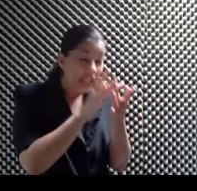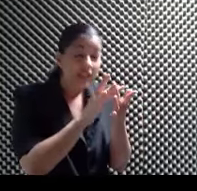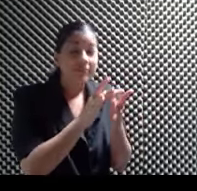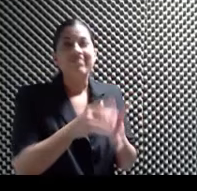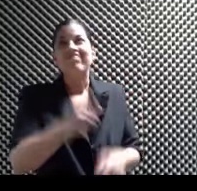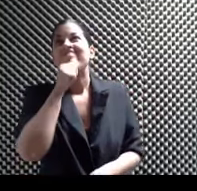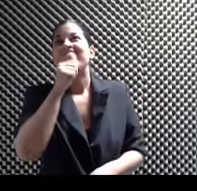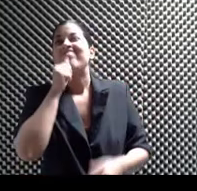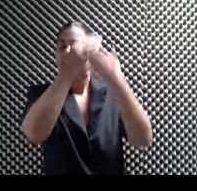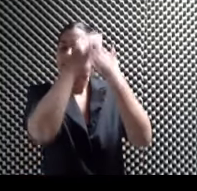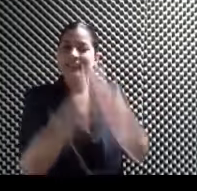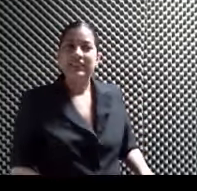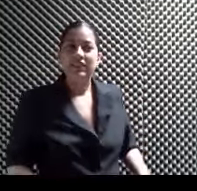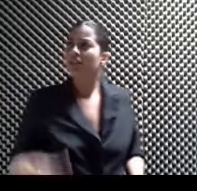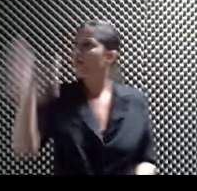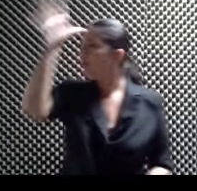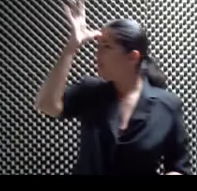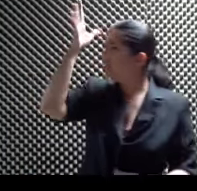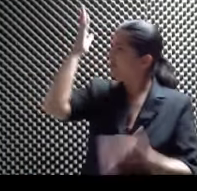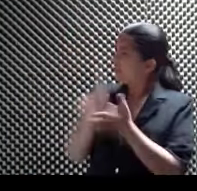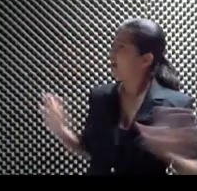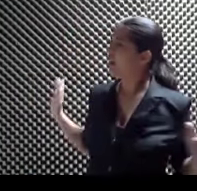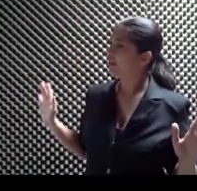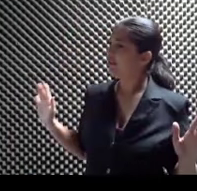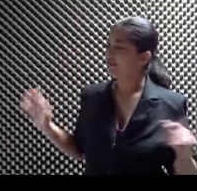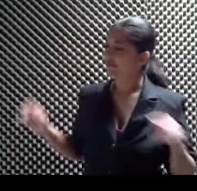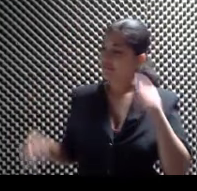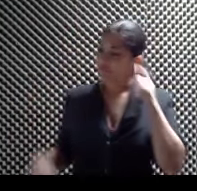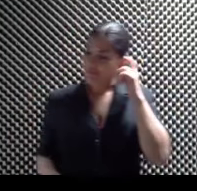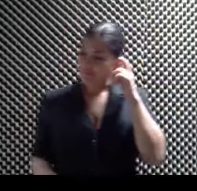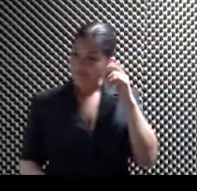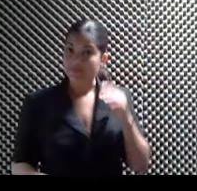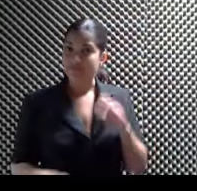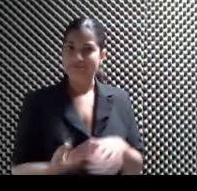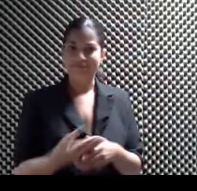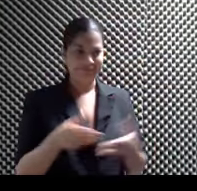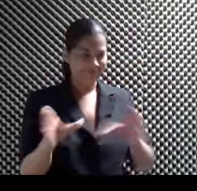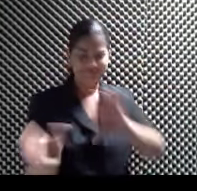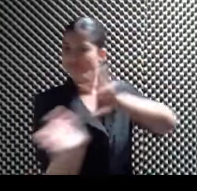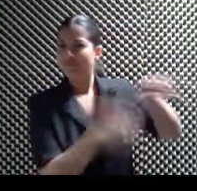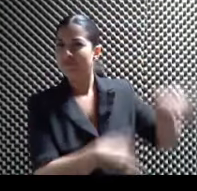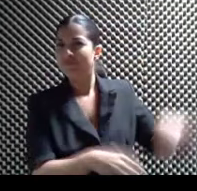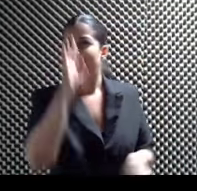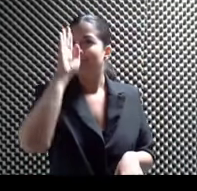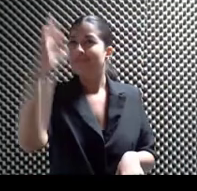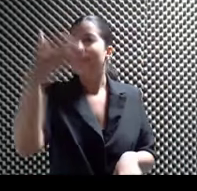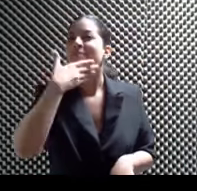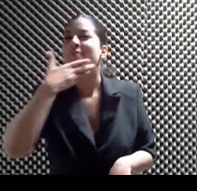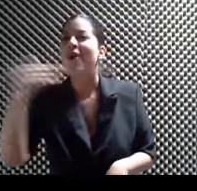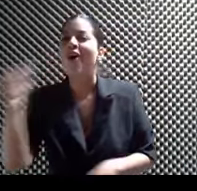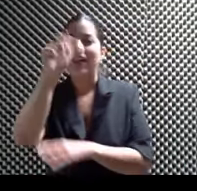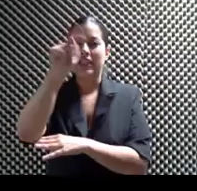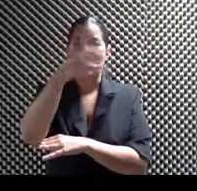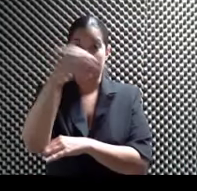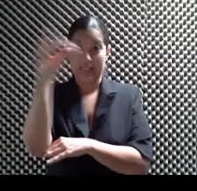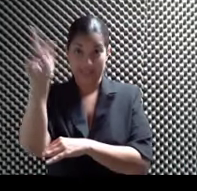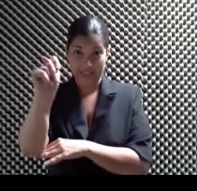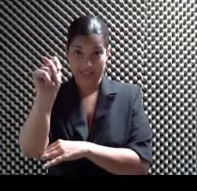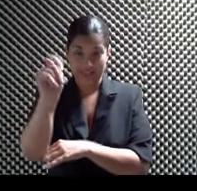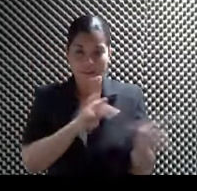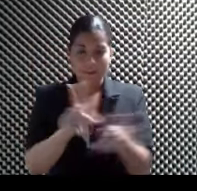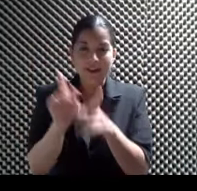Voy A Perder La Tablet Papi Ya Dale Sal De Esa Tablet Y Cambia Una Mejor Con AT&T Con Planes De Data